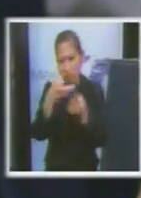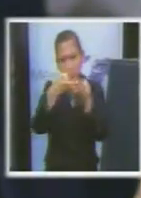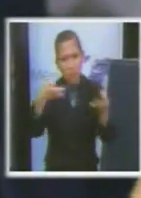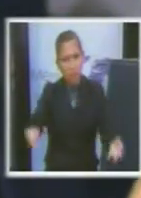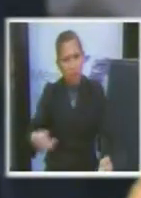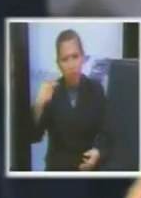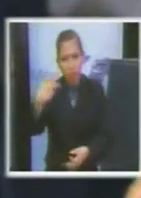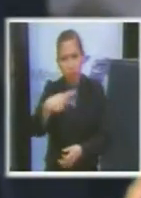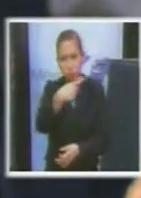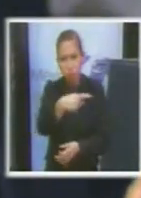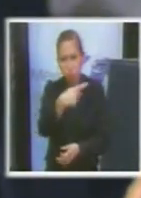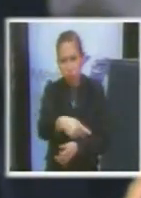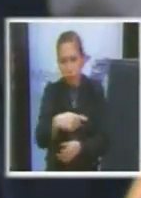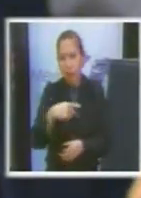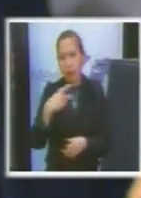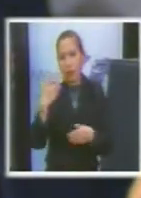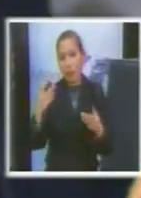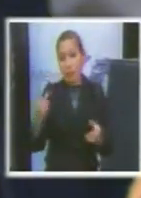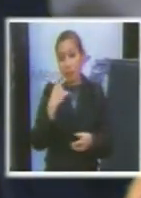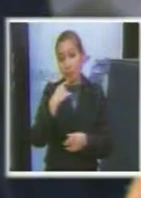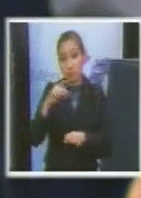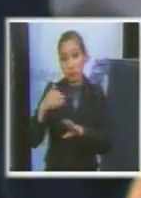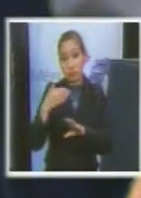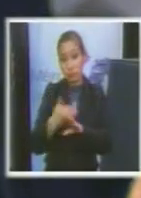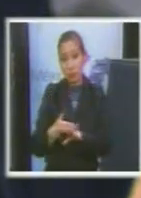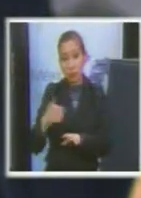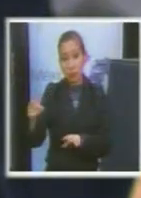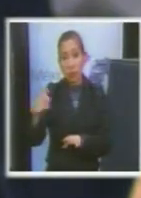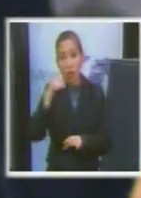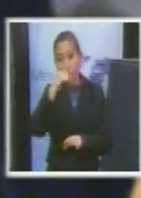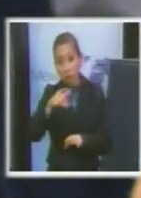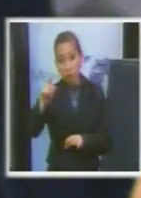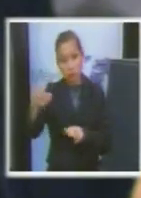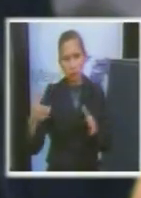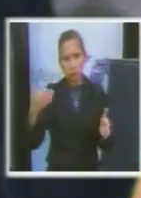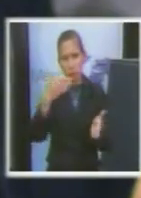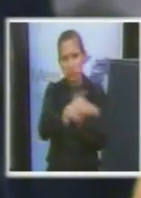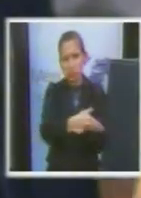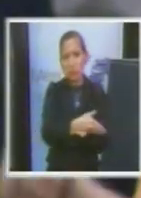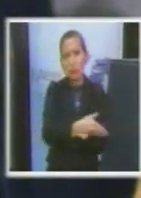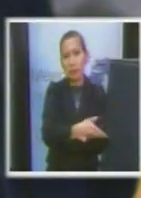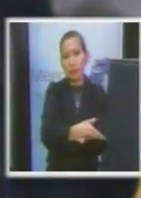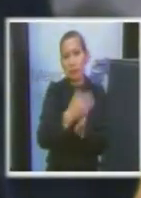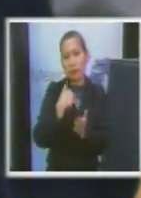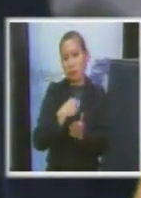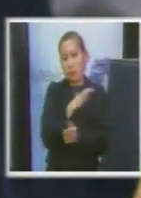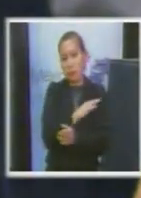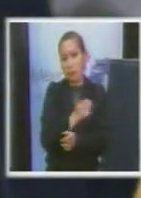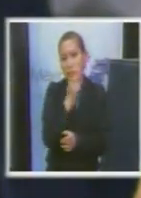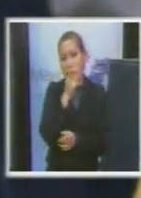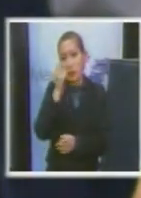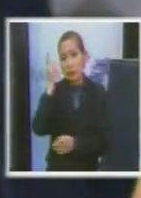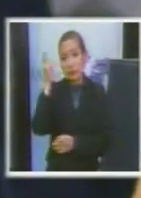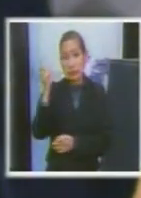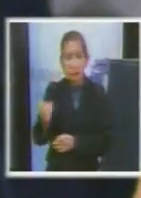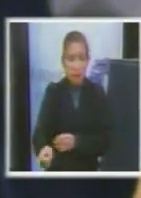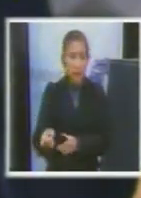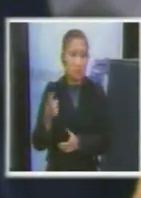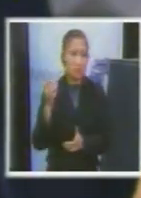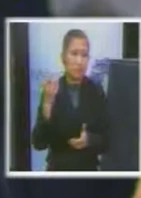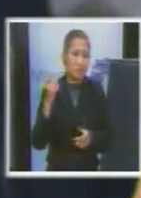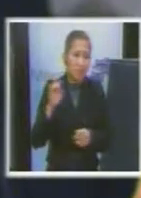territorial, pues acusando a los agresores y ocupantes. Y pues puedo decirles que es